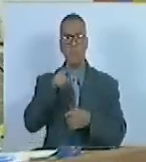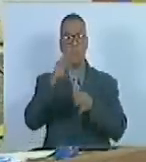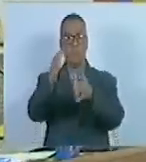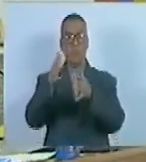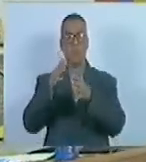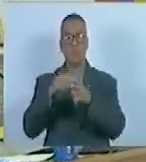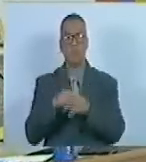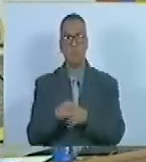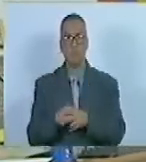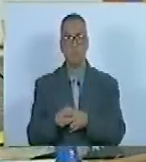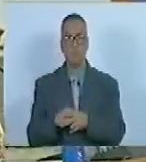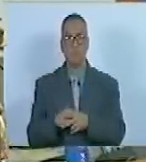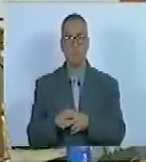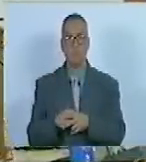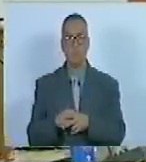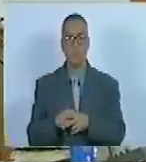victoria